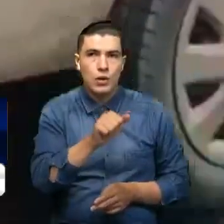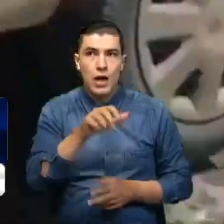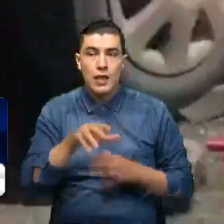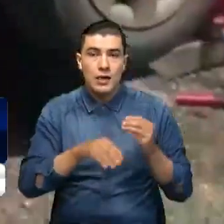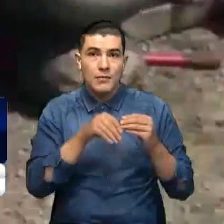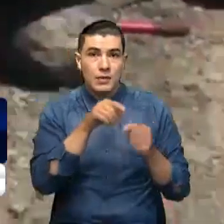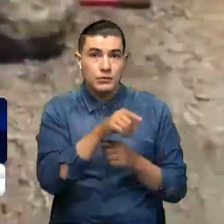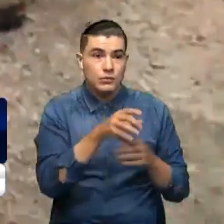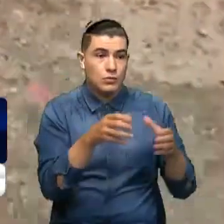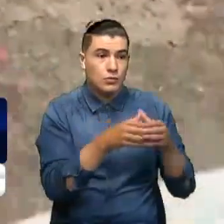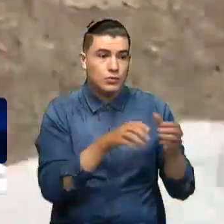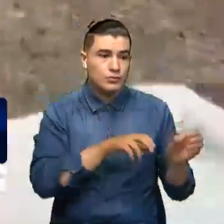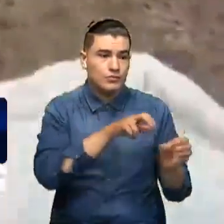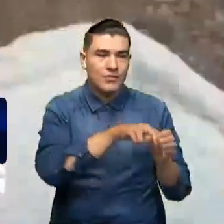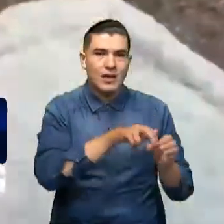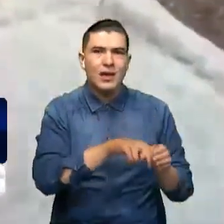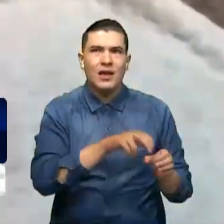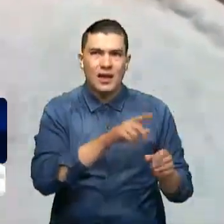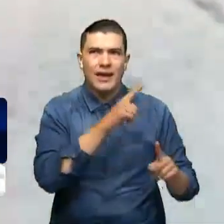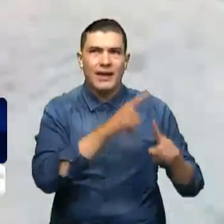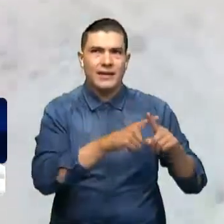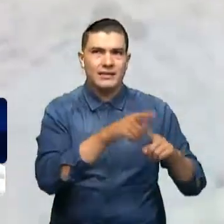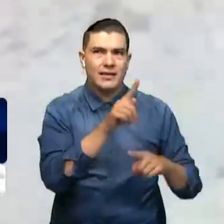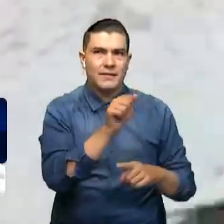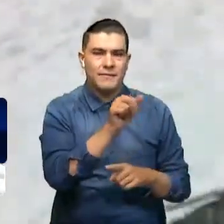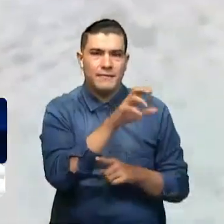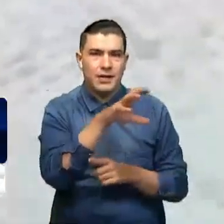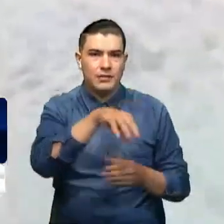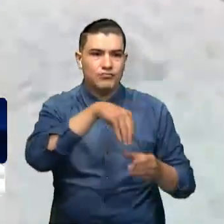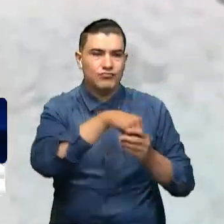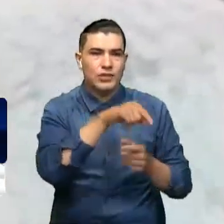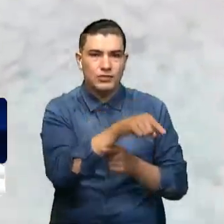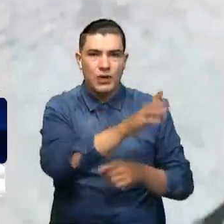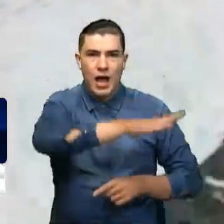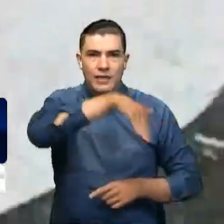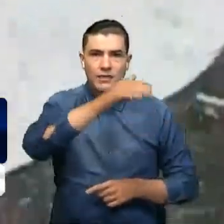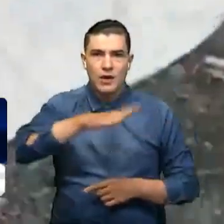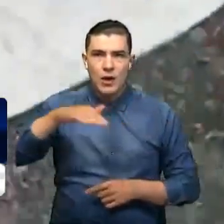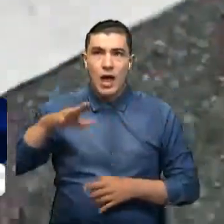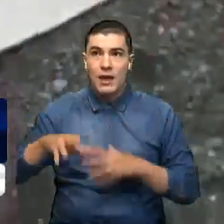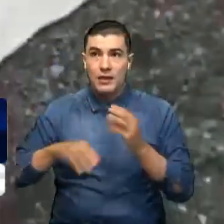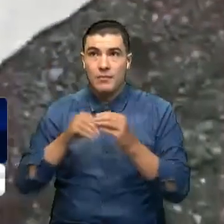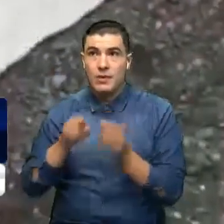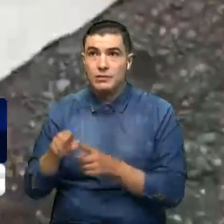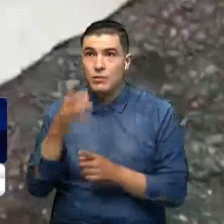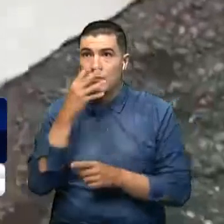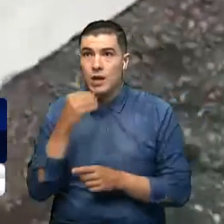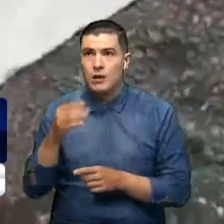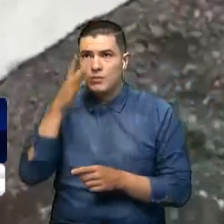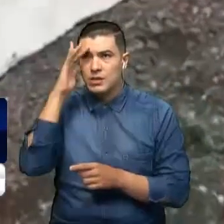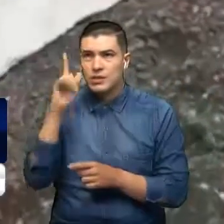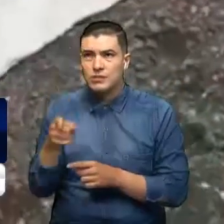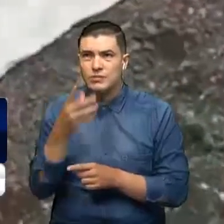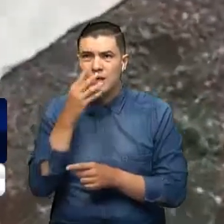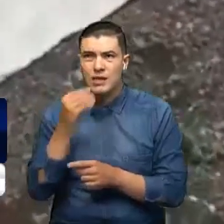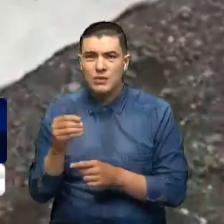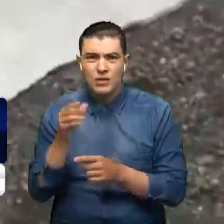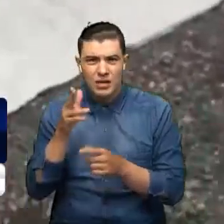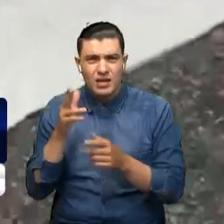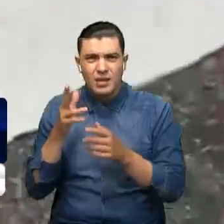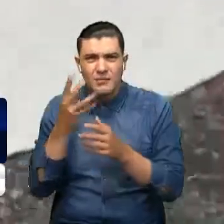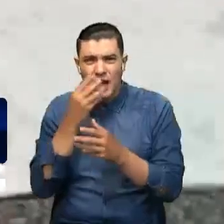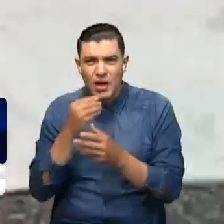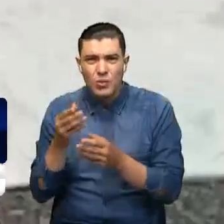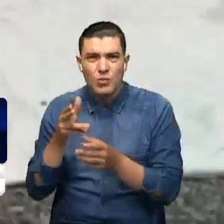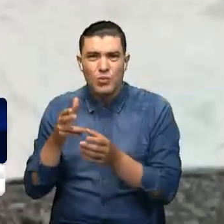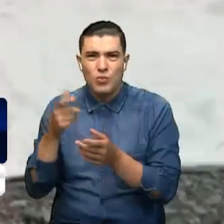era integrante, al parecer, de la disidencia de las FARC que opera en Antioquia. También tiene antecedentes por los delitos de terrorismo,